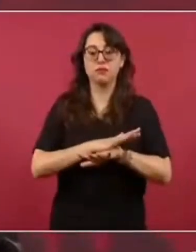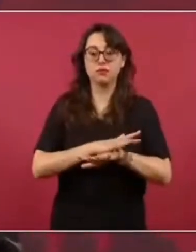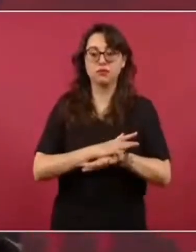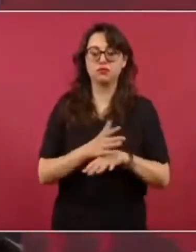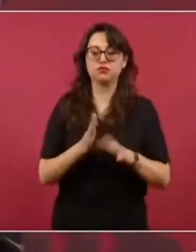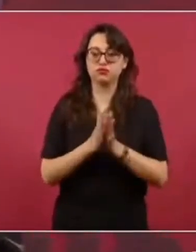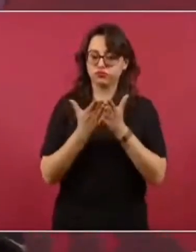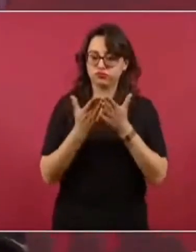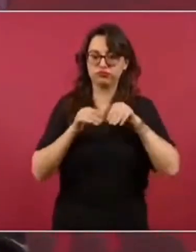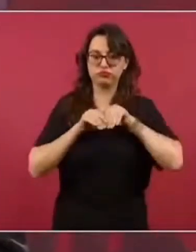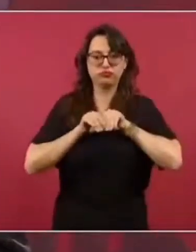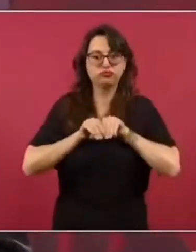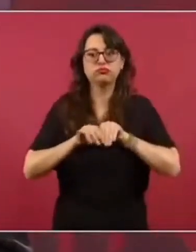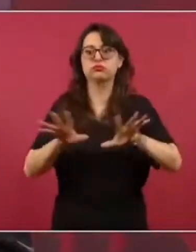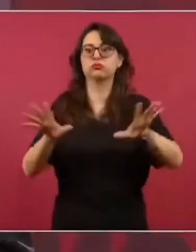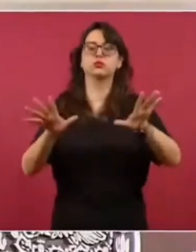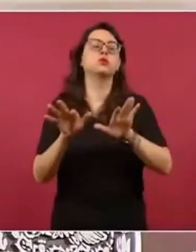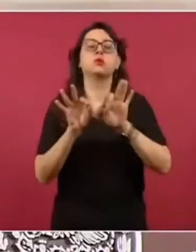a